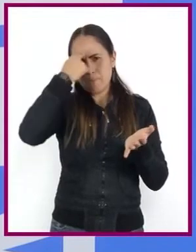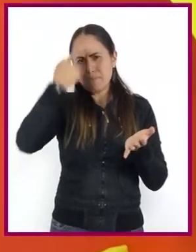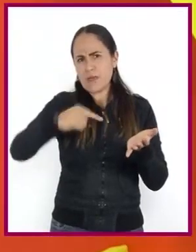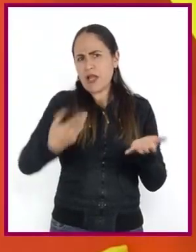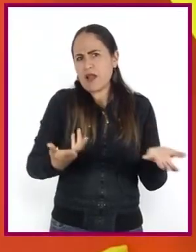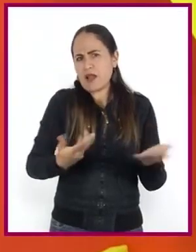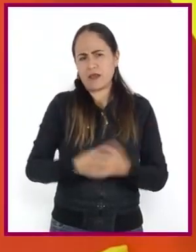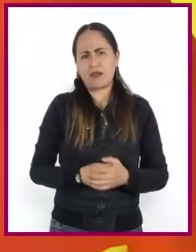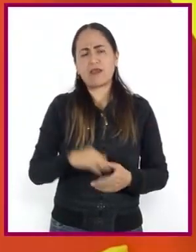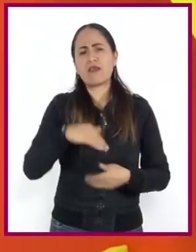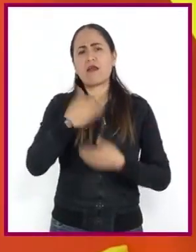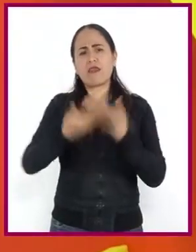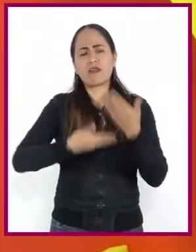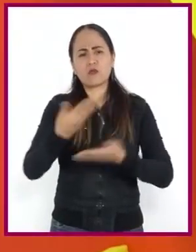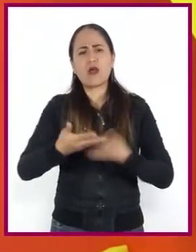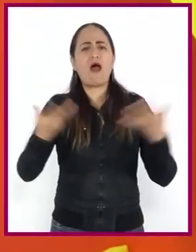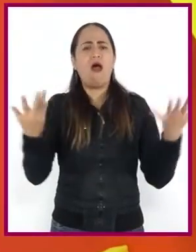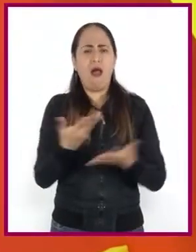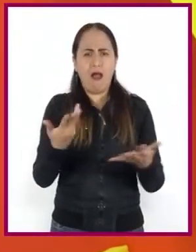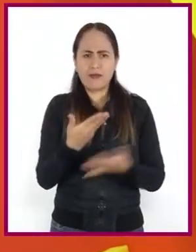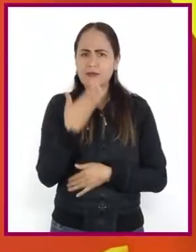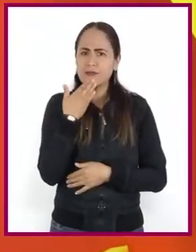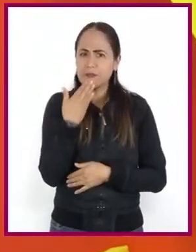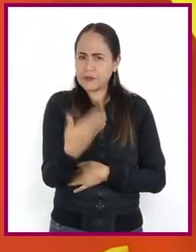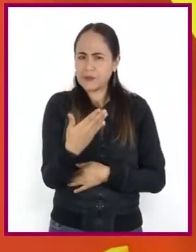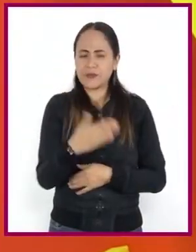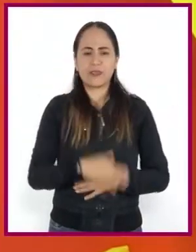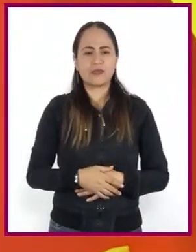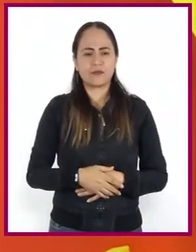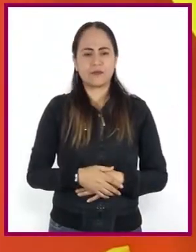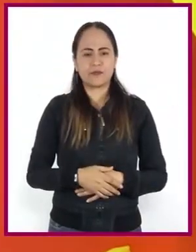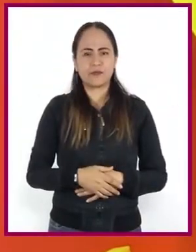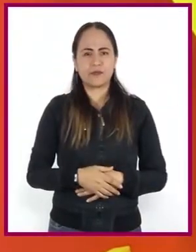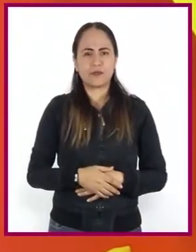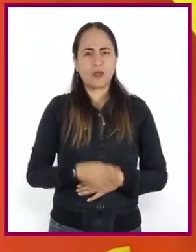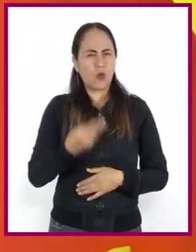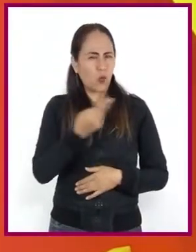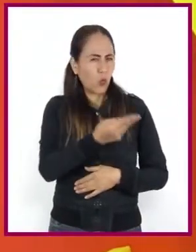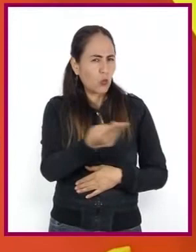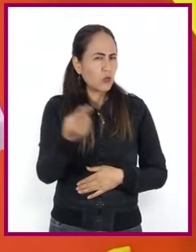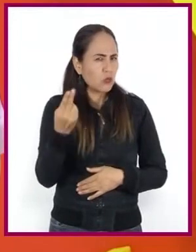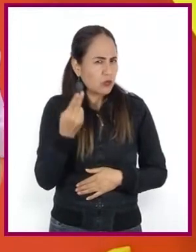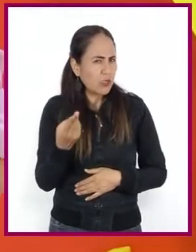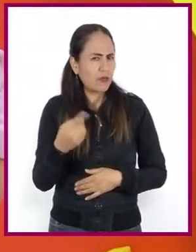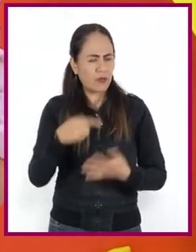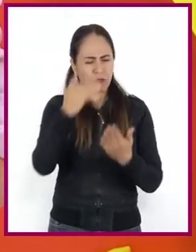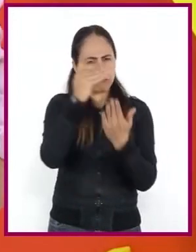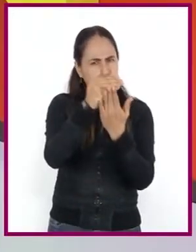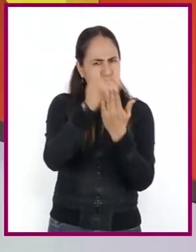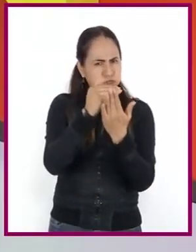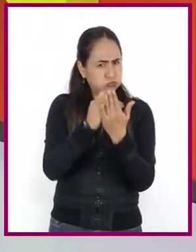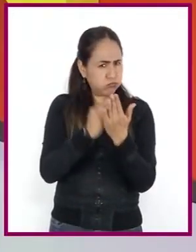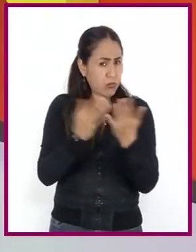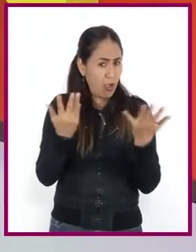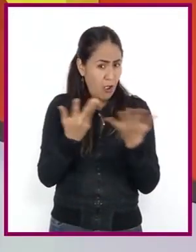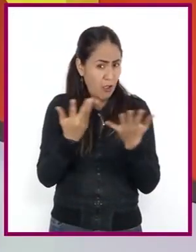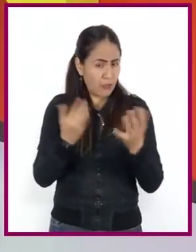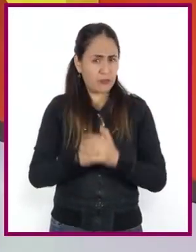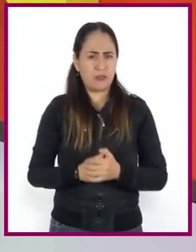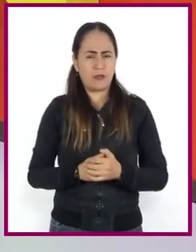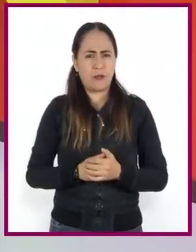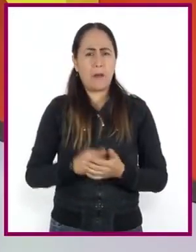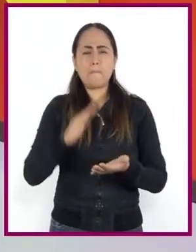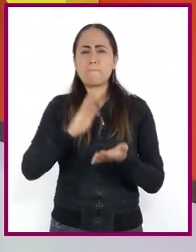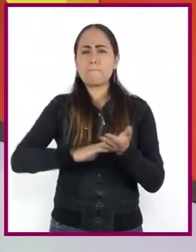las actividades relacionadas con los mismos. ¿Ustedes han realizado algún trámite? ¿Qué